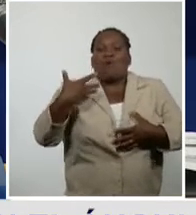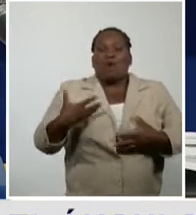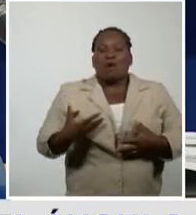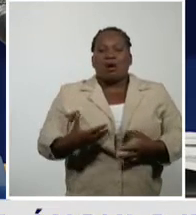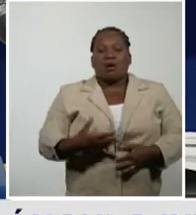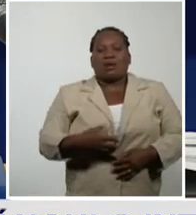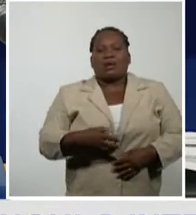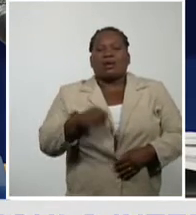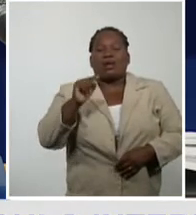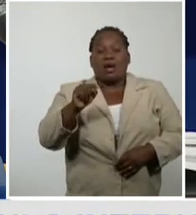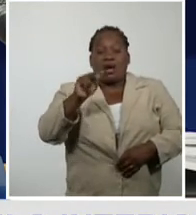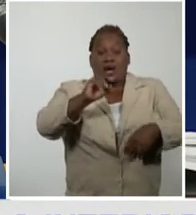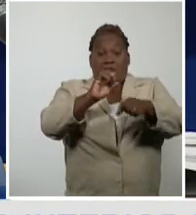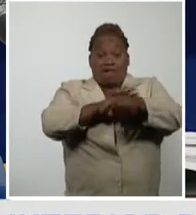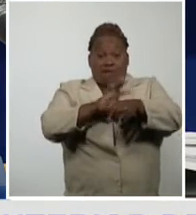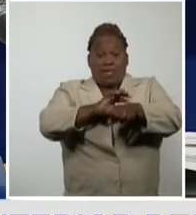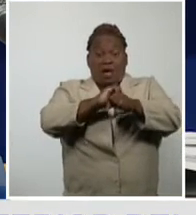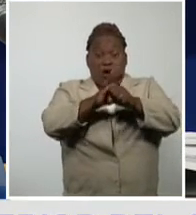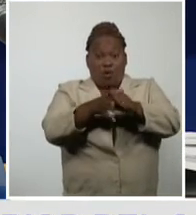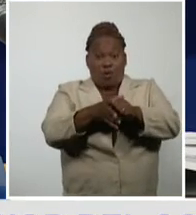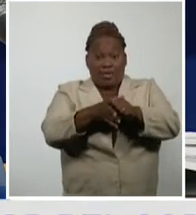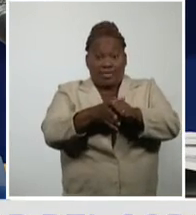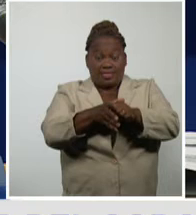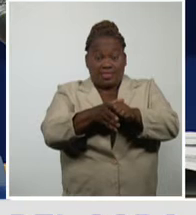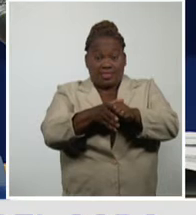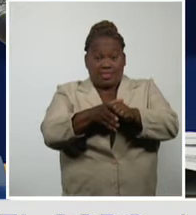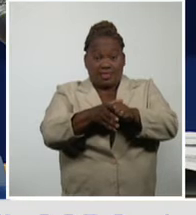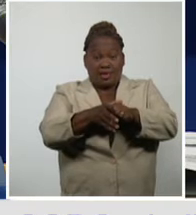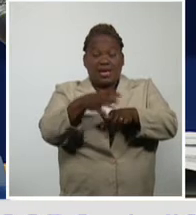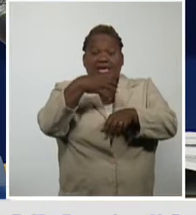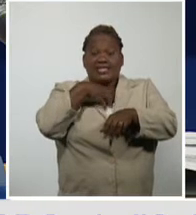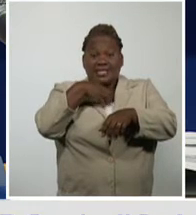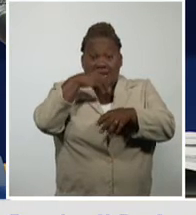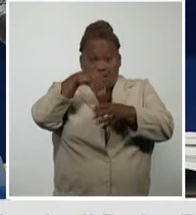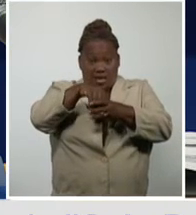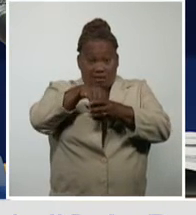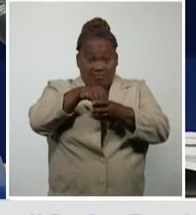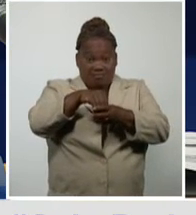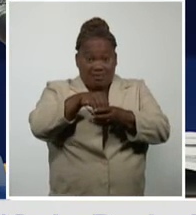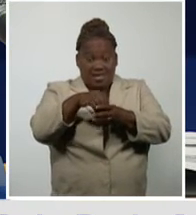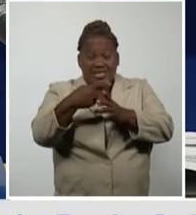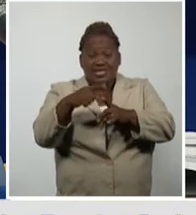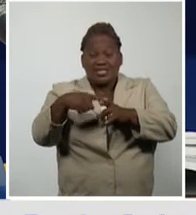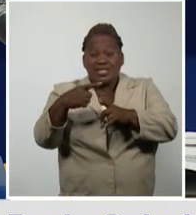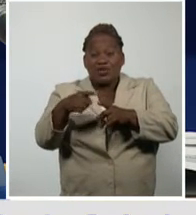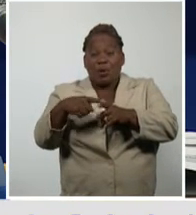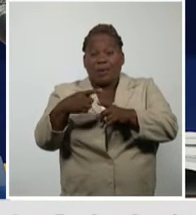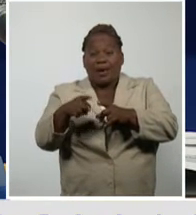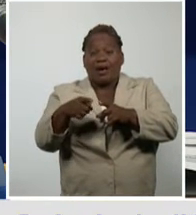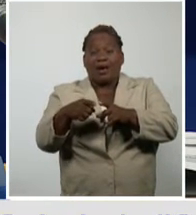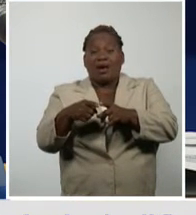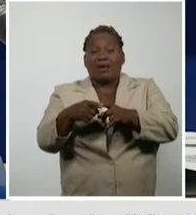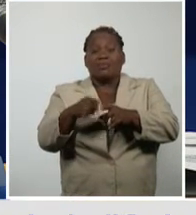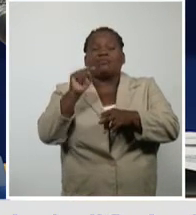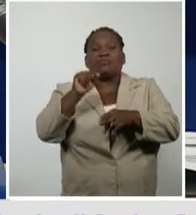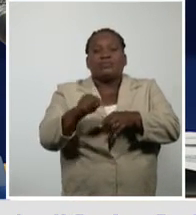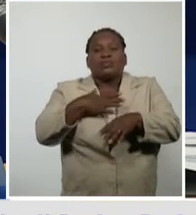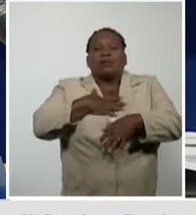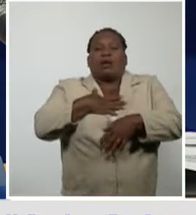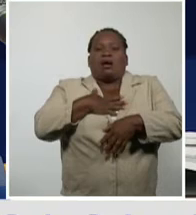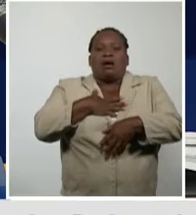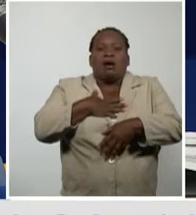La COVID-19, al tener presente en su sintomatología pues este distrés respiratorio